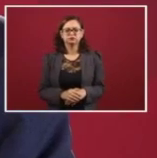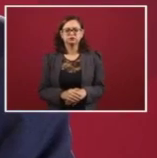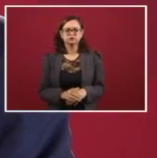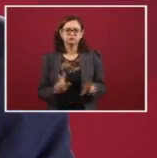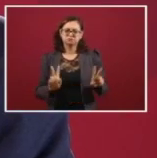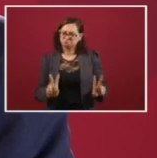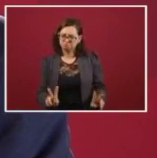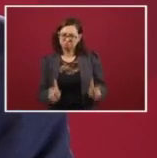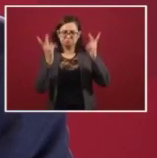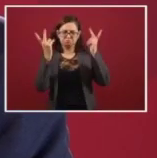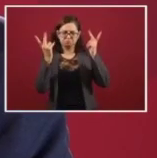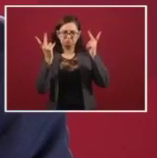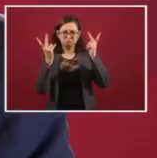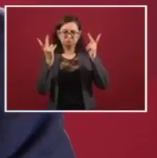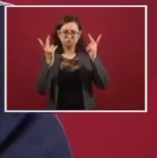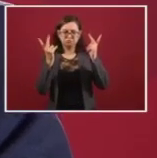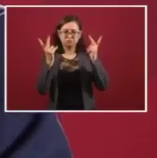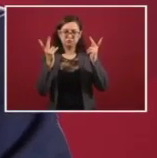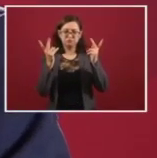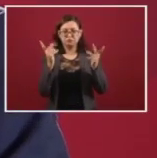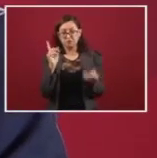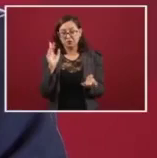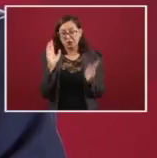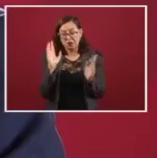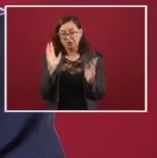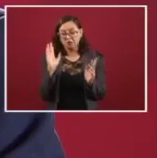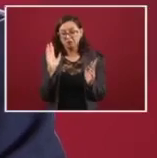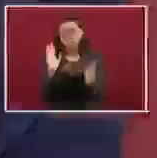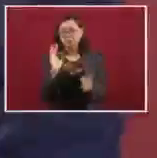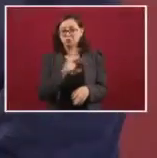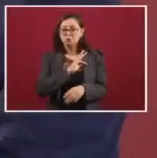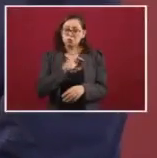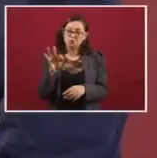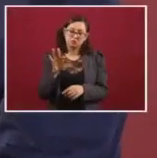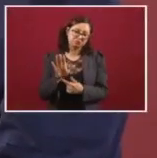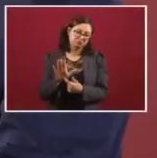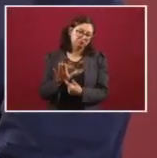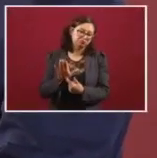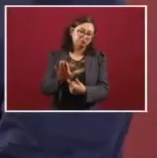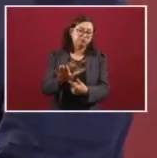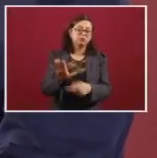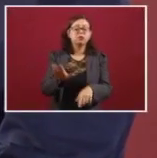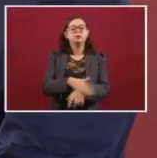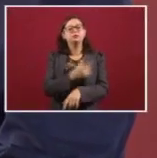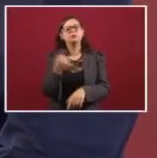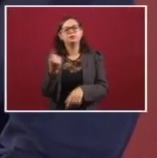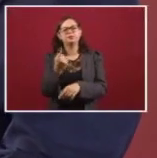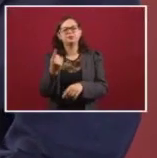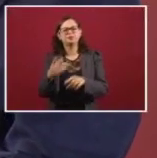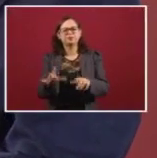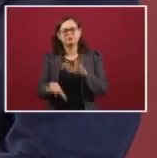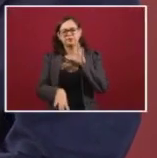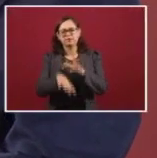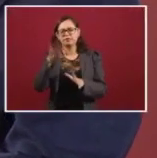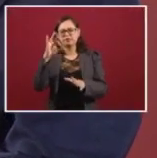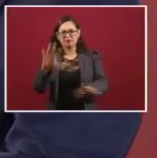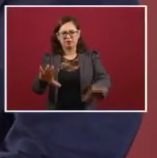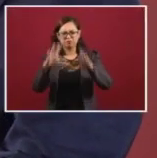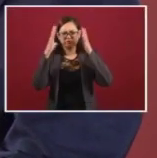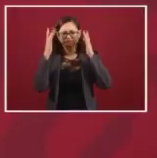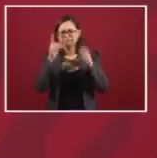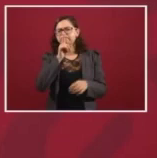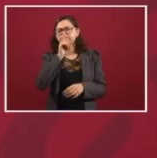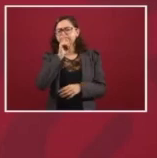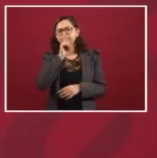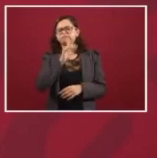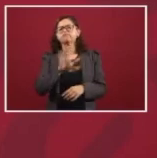se acepta, porque se hacen investigaciones sobre los compradores,